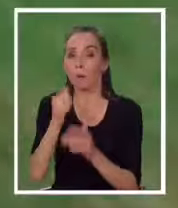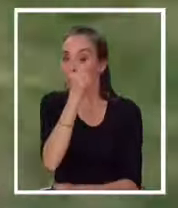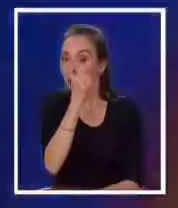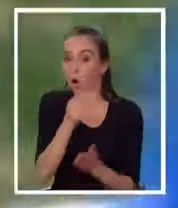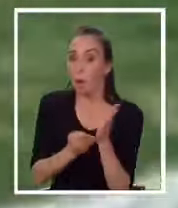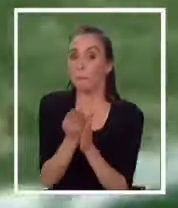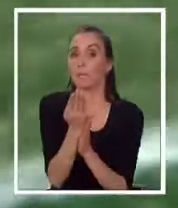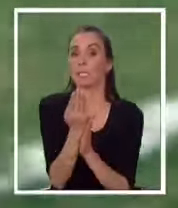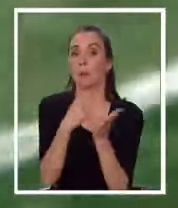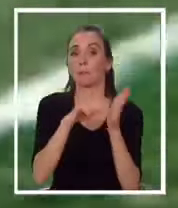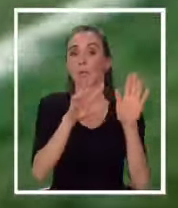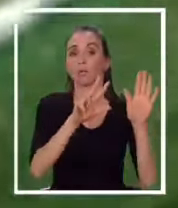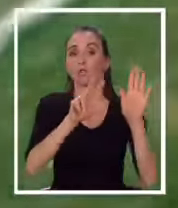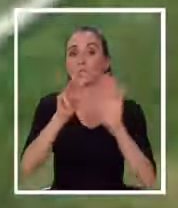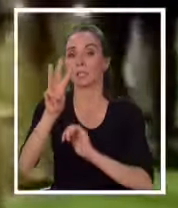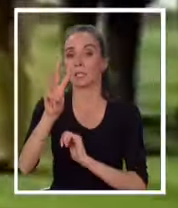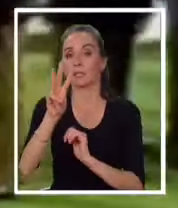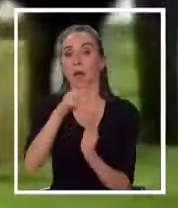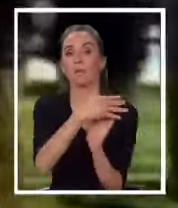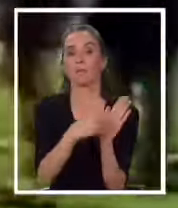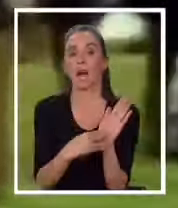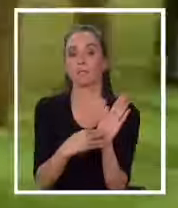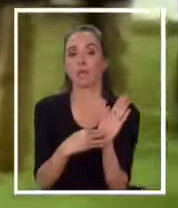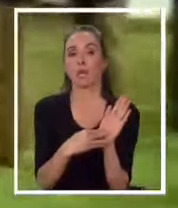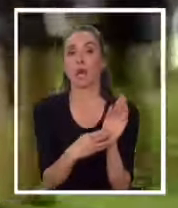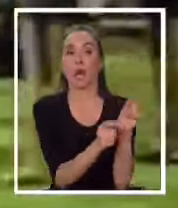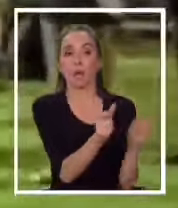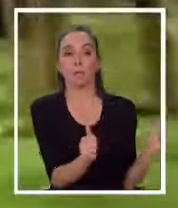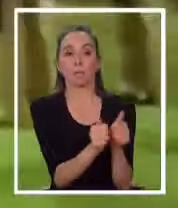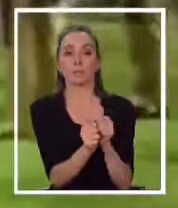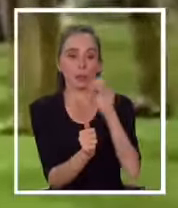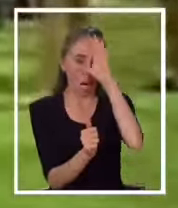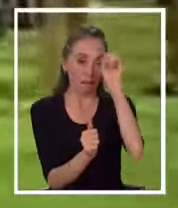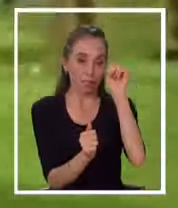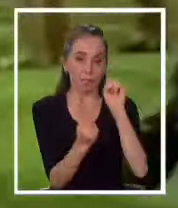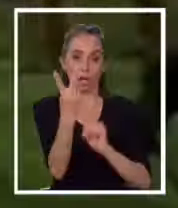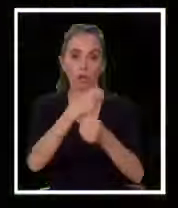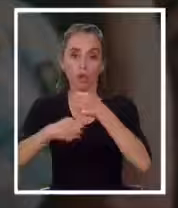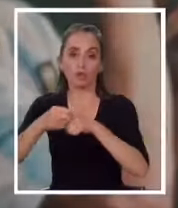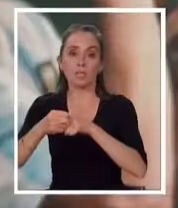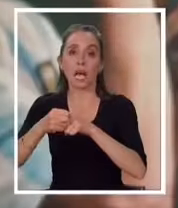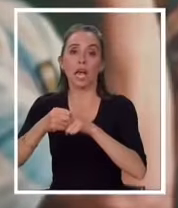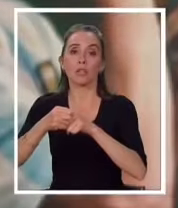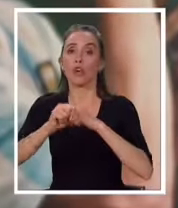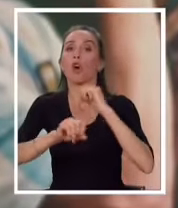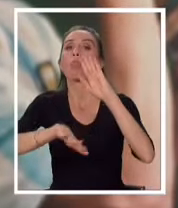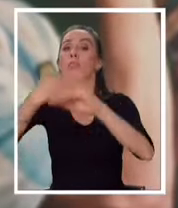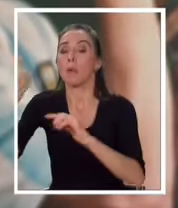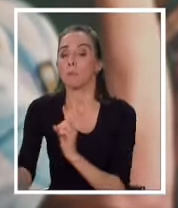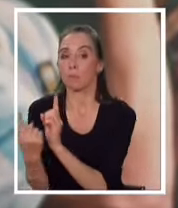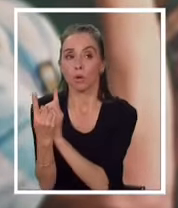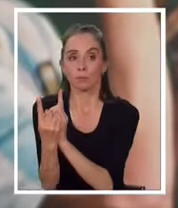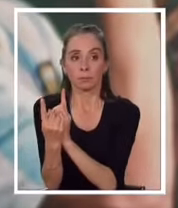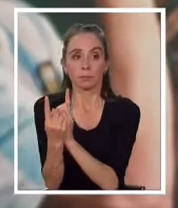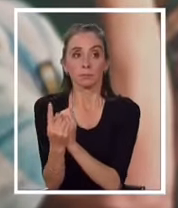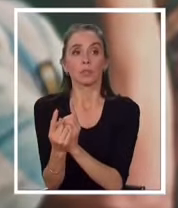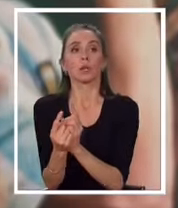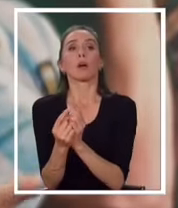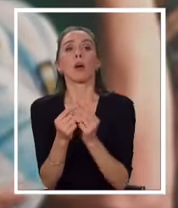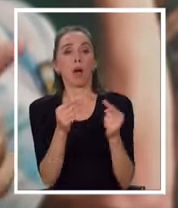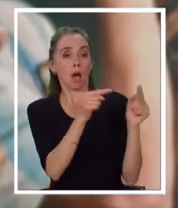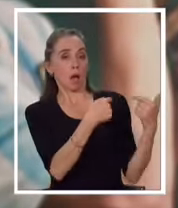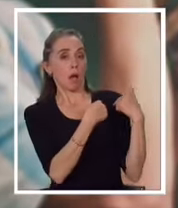comienza en el 83 en Barcelona, con gente argentina. O sea, 2 años y pico después. Mal pudiste